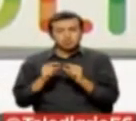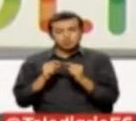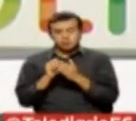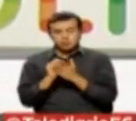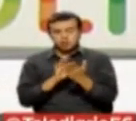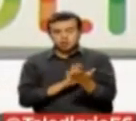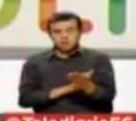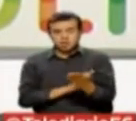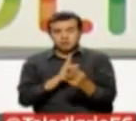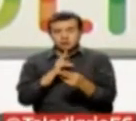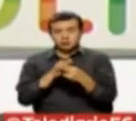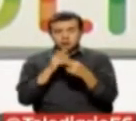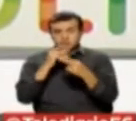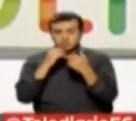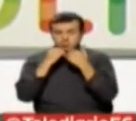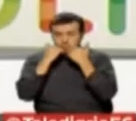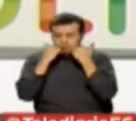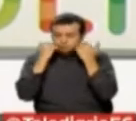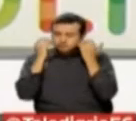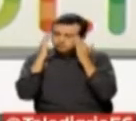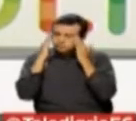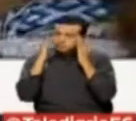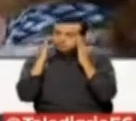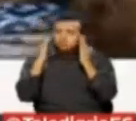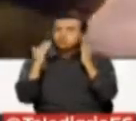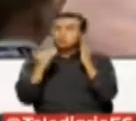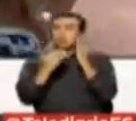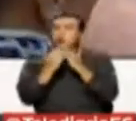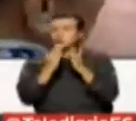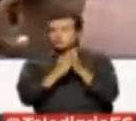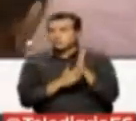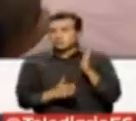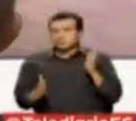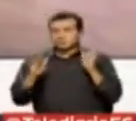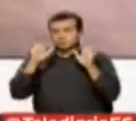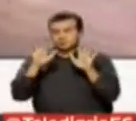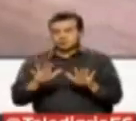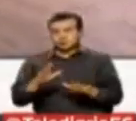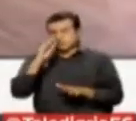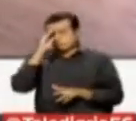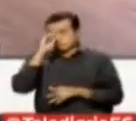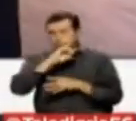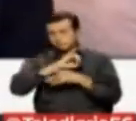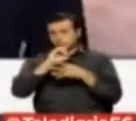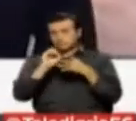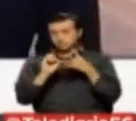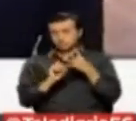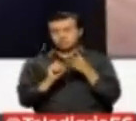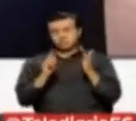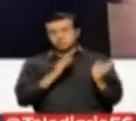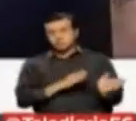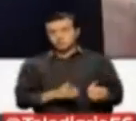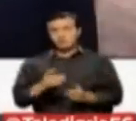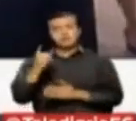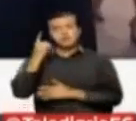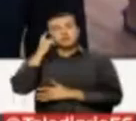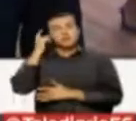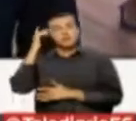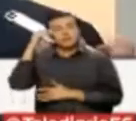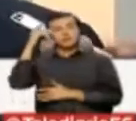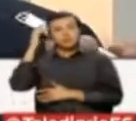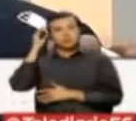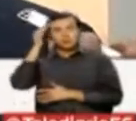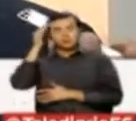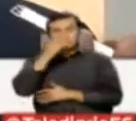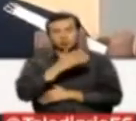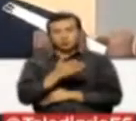una política pública integral e innovadora eso afirma el secretario de educación superior augusto barrera definirá en buena medida el futuro del menor